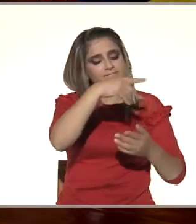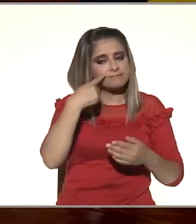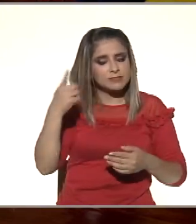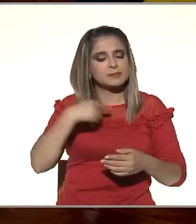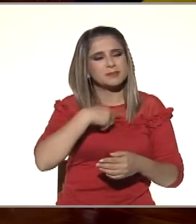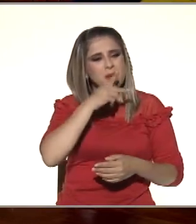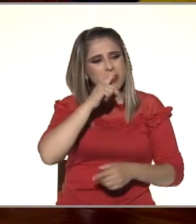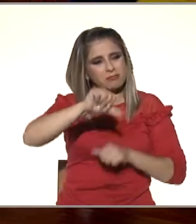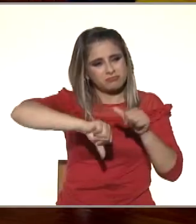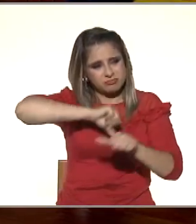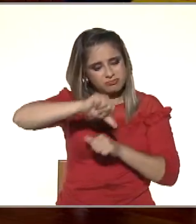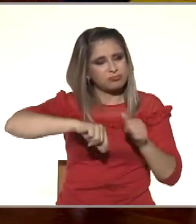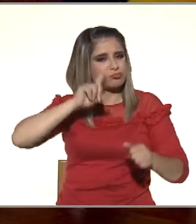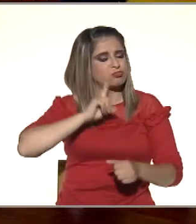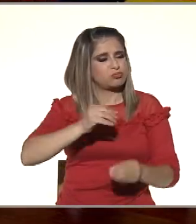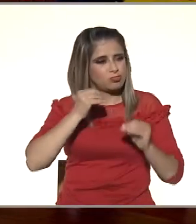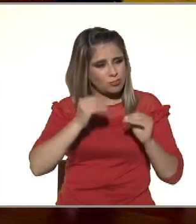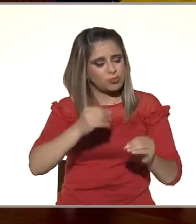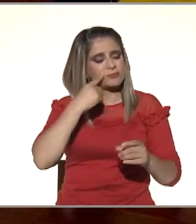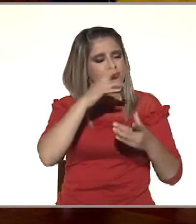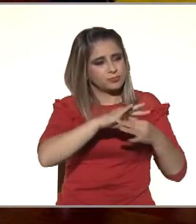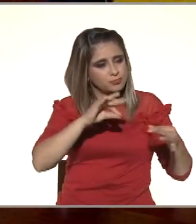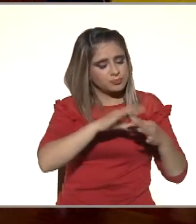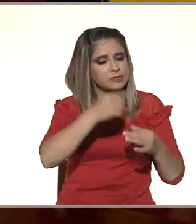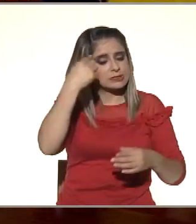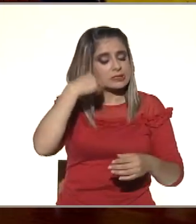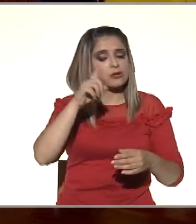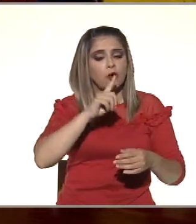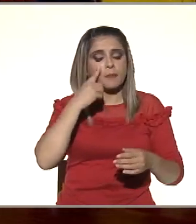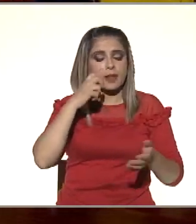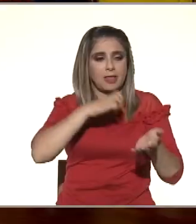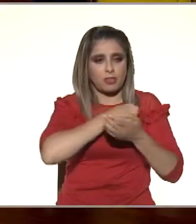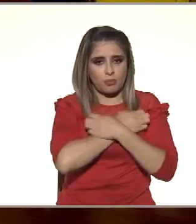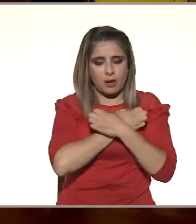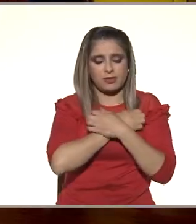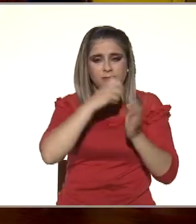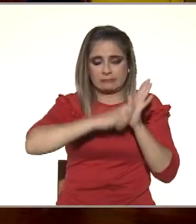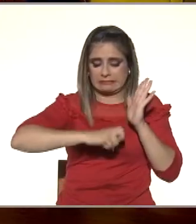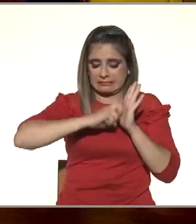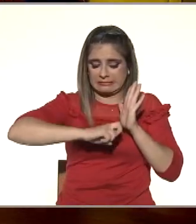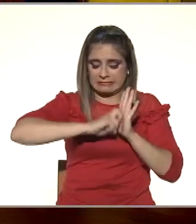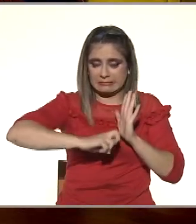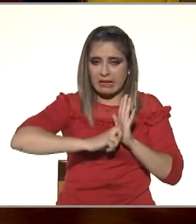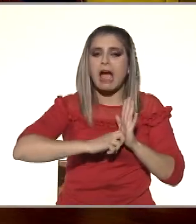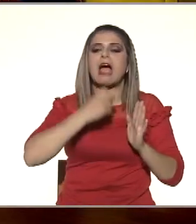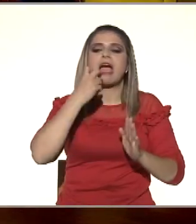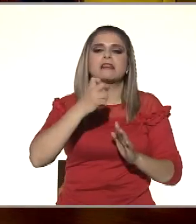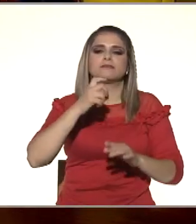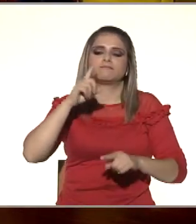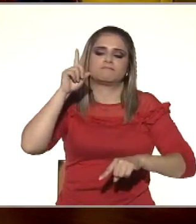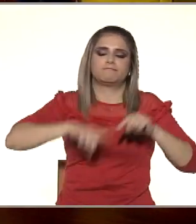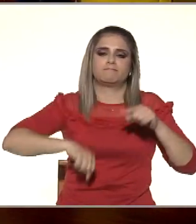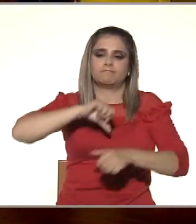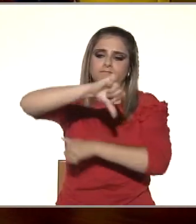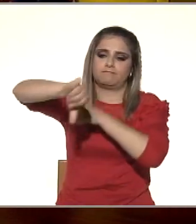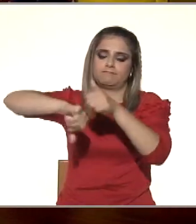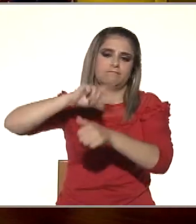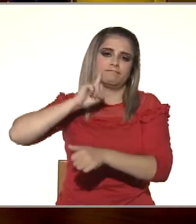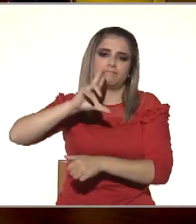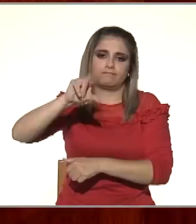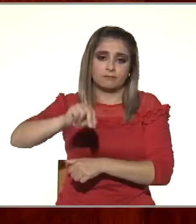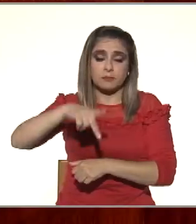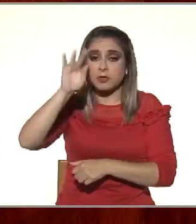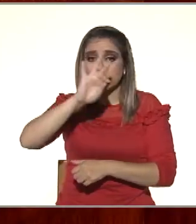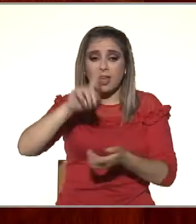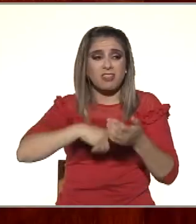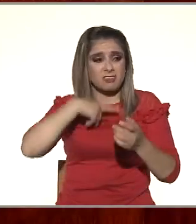mujeriego y él puede reacomodar su sistema de valores, tiene más posibilidades de no ser mujeriego que el que no lo trabajó y el